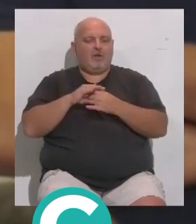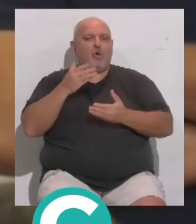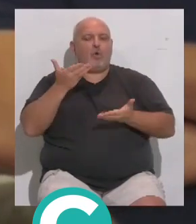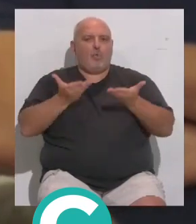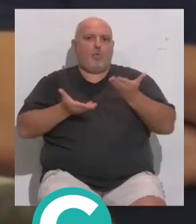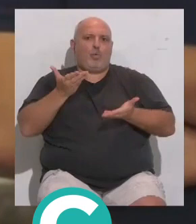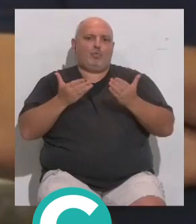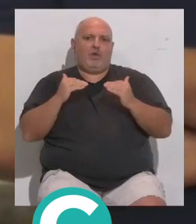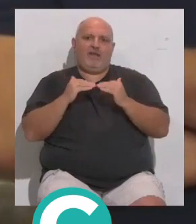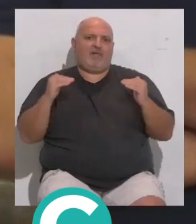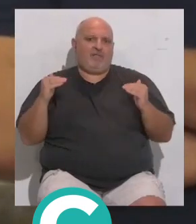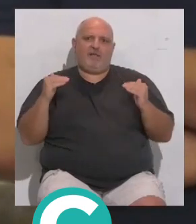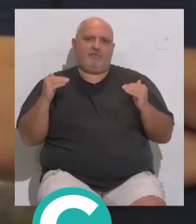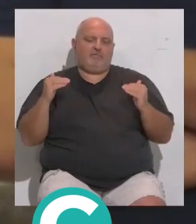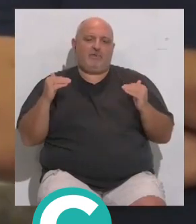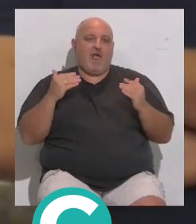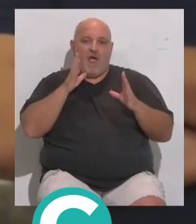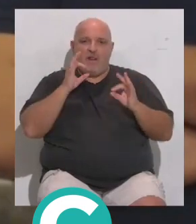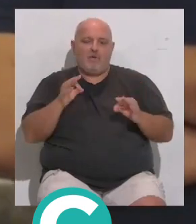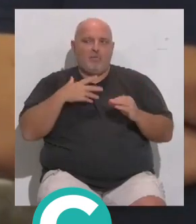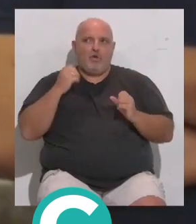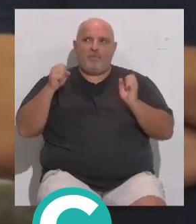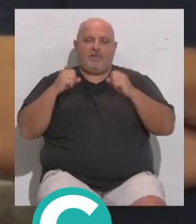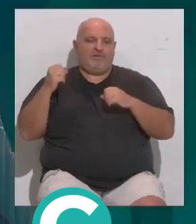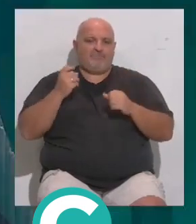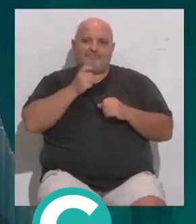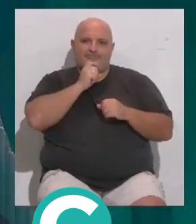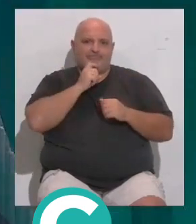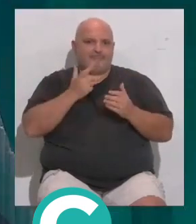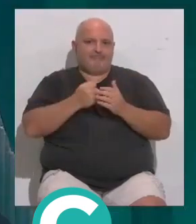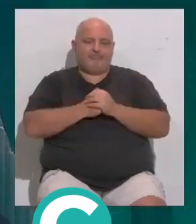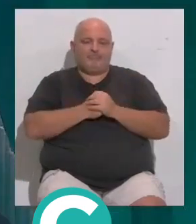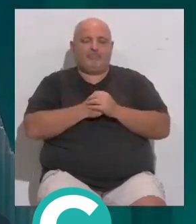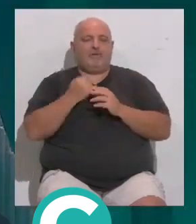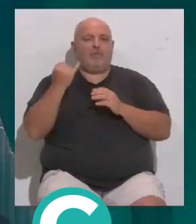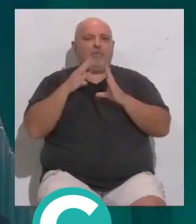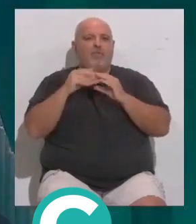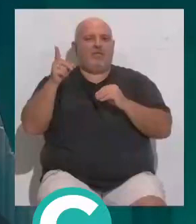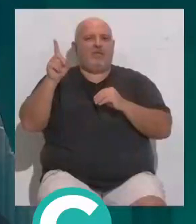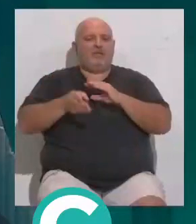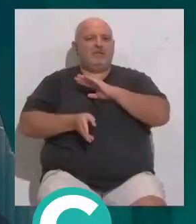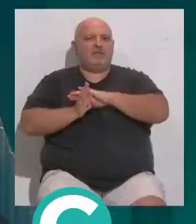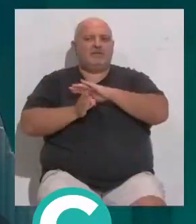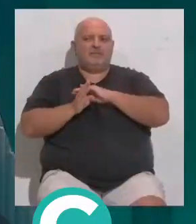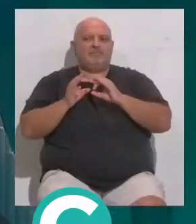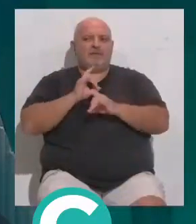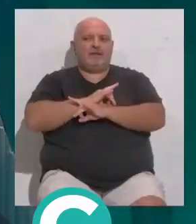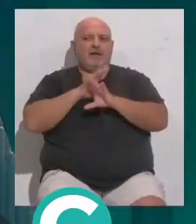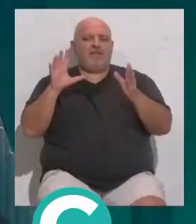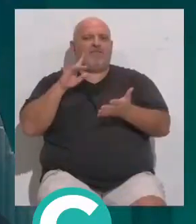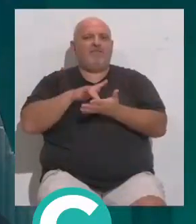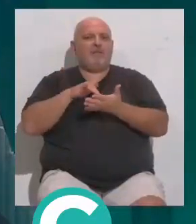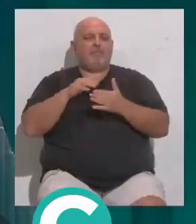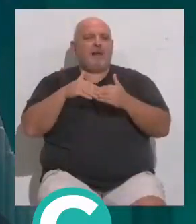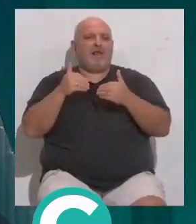justa y equilibrada. Nosotros, a día de hoy, con lo que hay, no podemos competir. Y la Junta de Andalucía sigue sin concretar la fecha